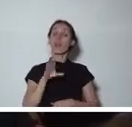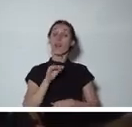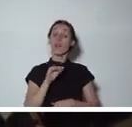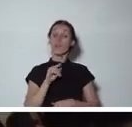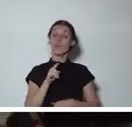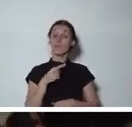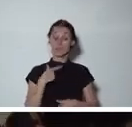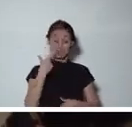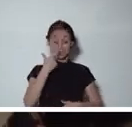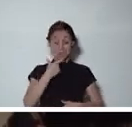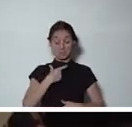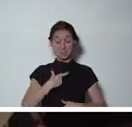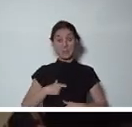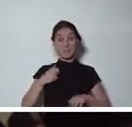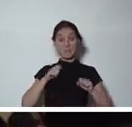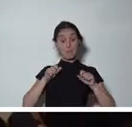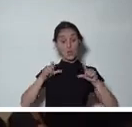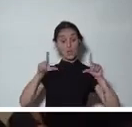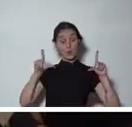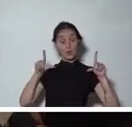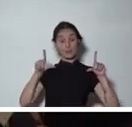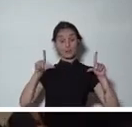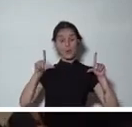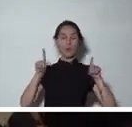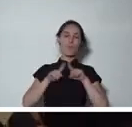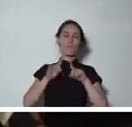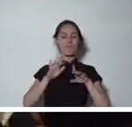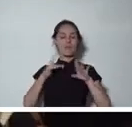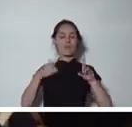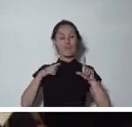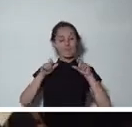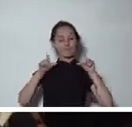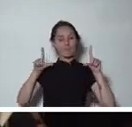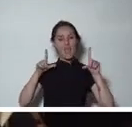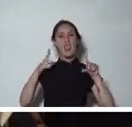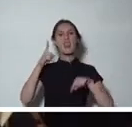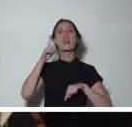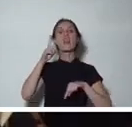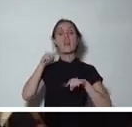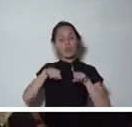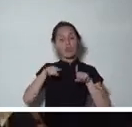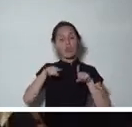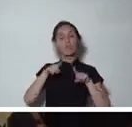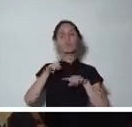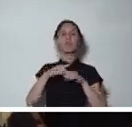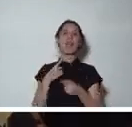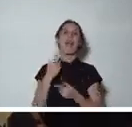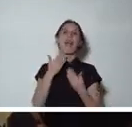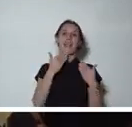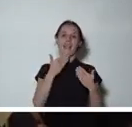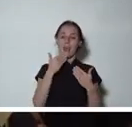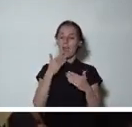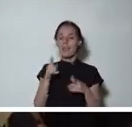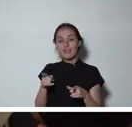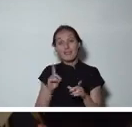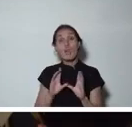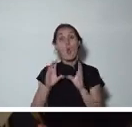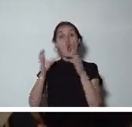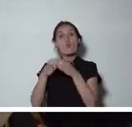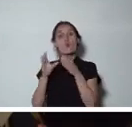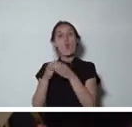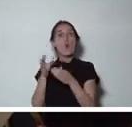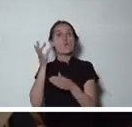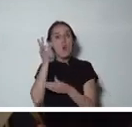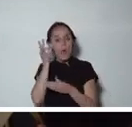aban con luz propia dependía de los esfuerzos colectivos de miles de mujeres que en los campos que en las fábricas de nuestro